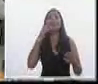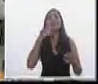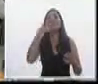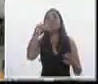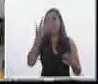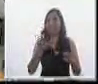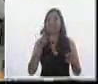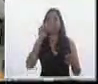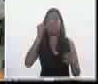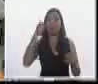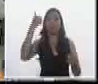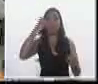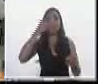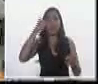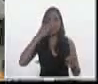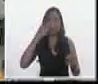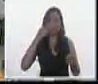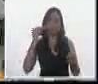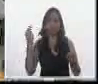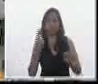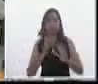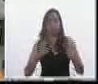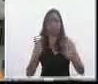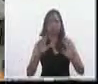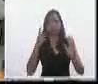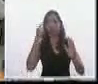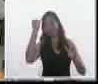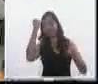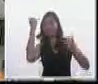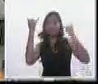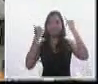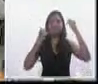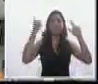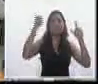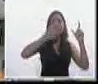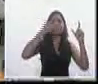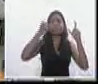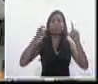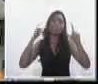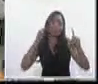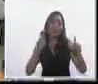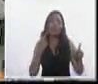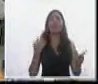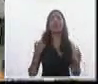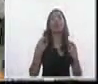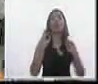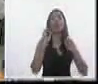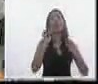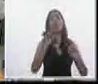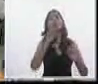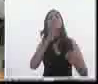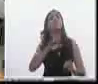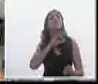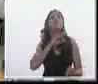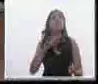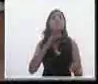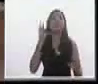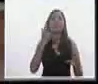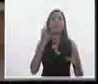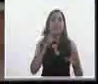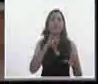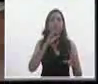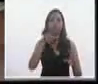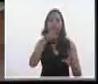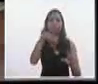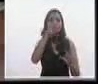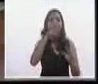ser fotógrafo quizás no necesitas no sino simplemente tu creatividad te lo dice todo o por ejemplo en un área de mercadotecnia donde a los creativos Se les paga